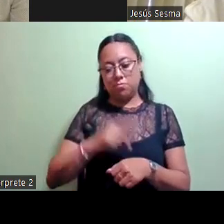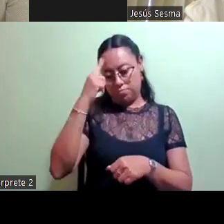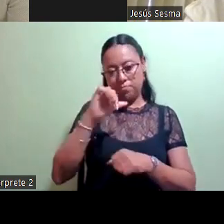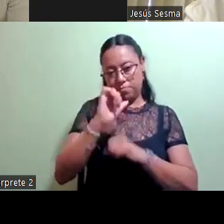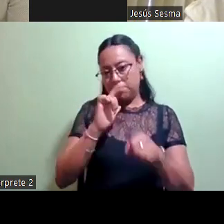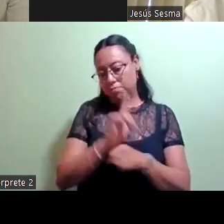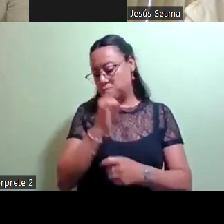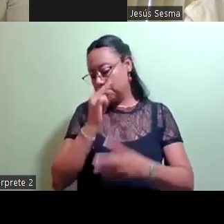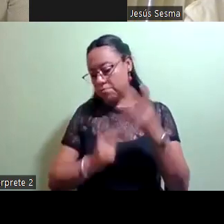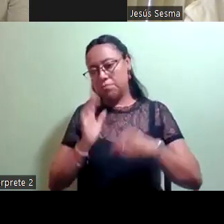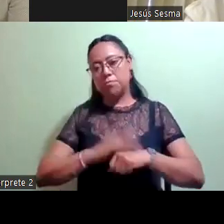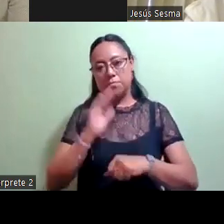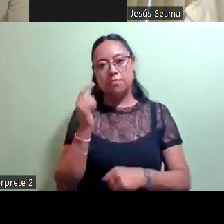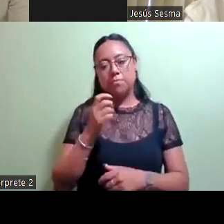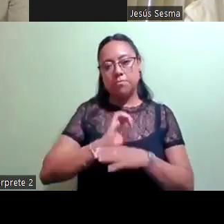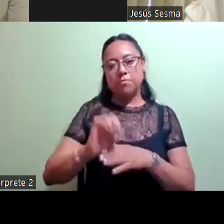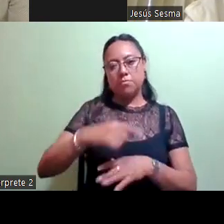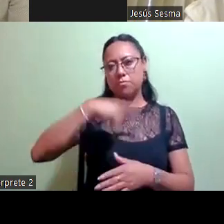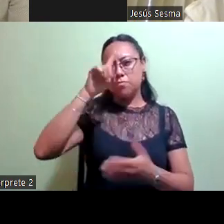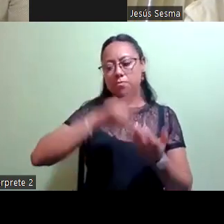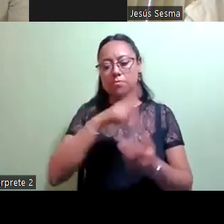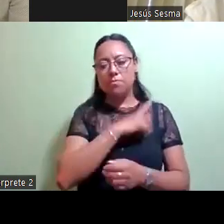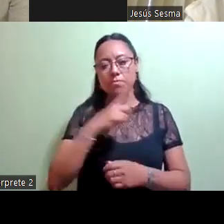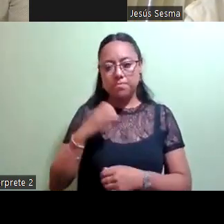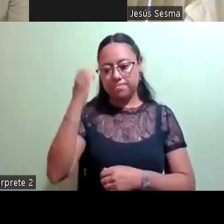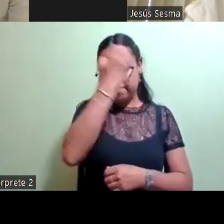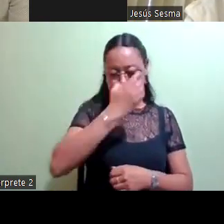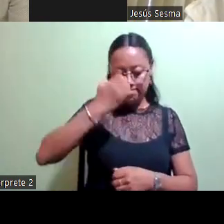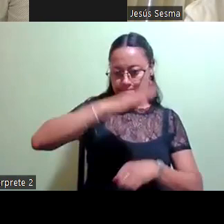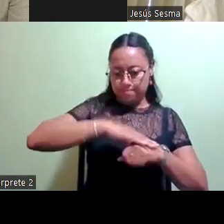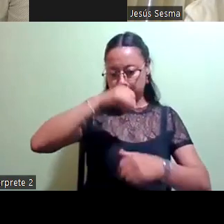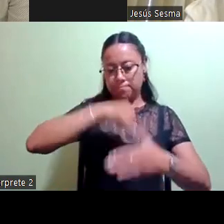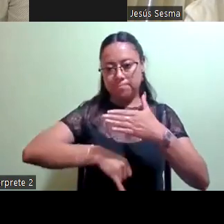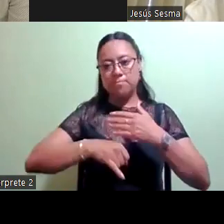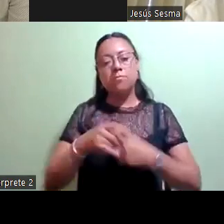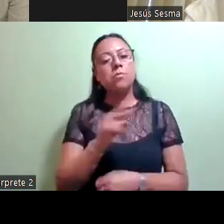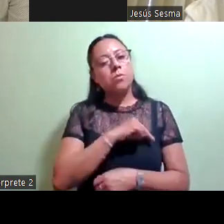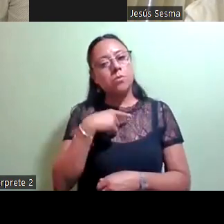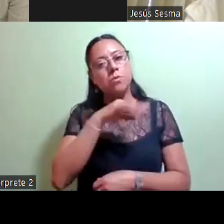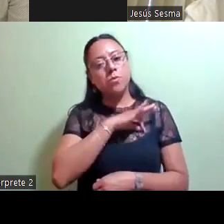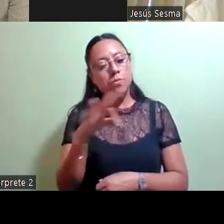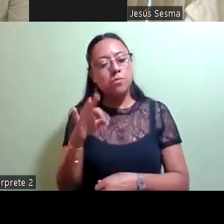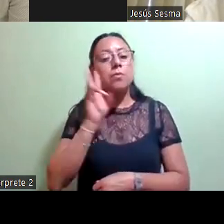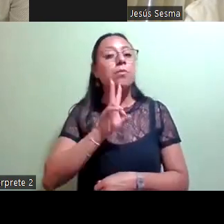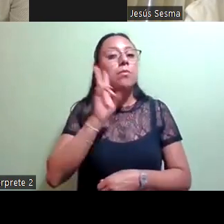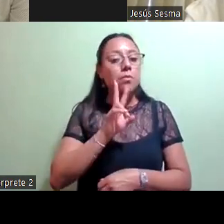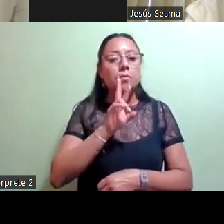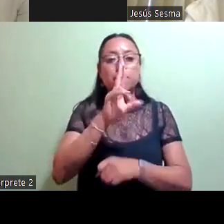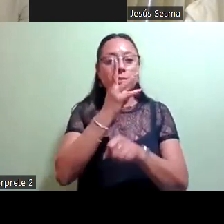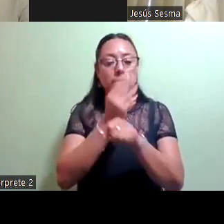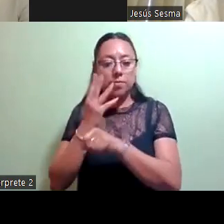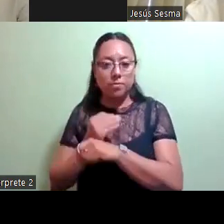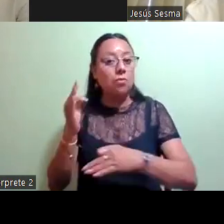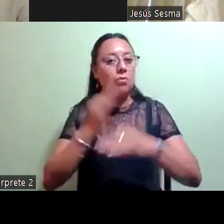me parece que tiene que ser analizado de mejor manera, que podamos encontrar una salida